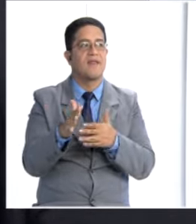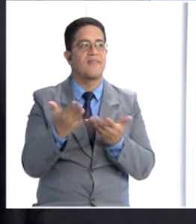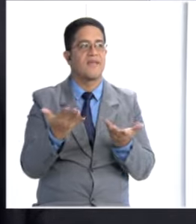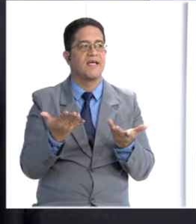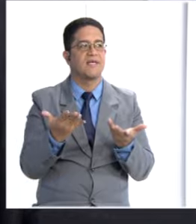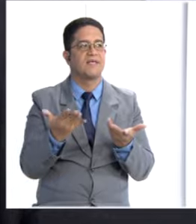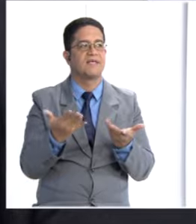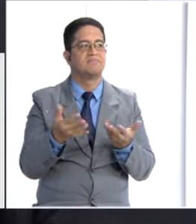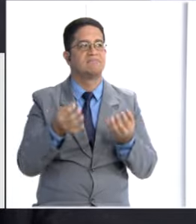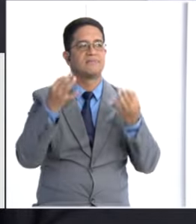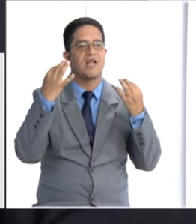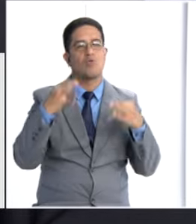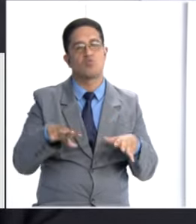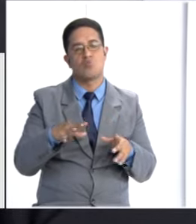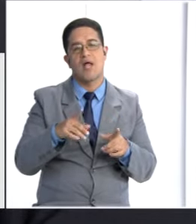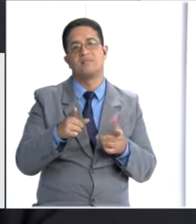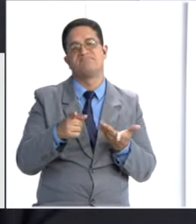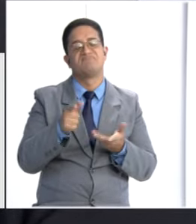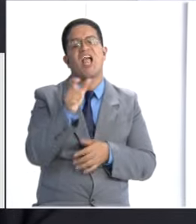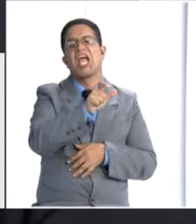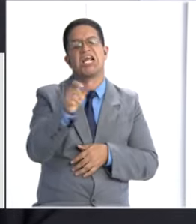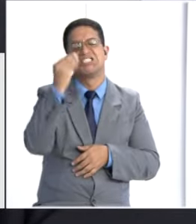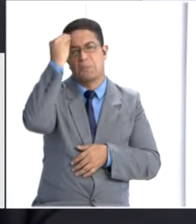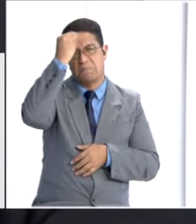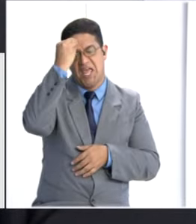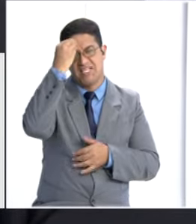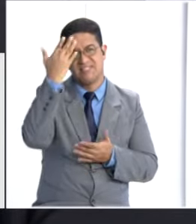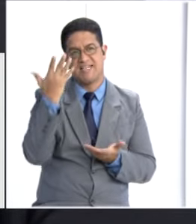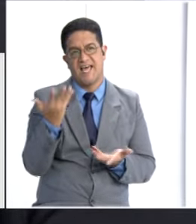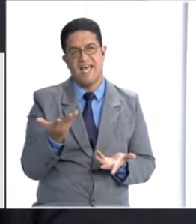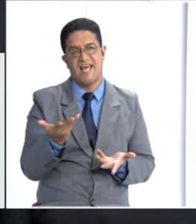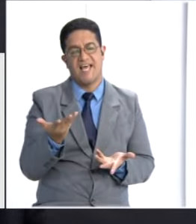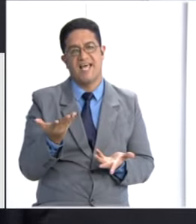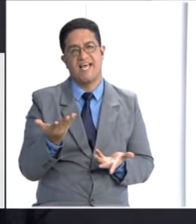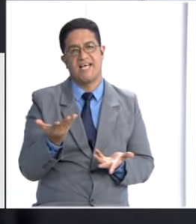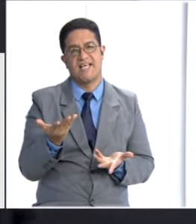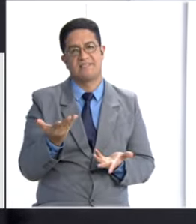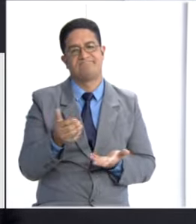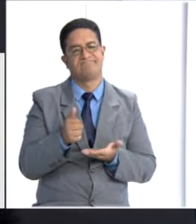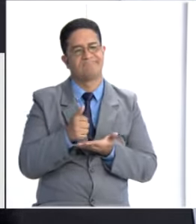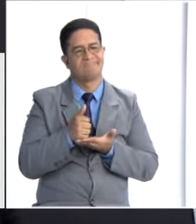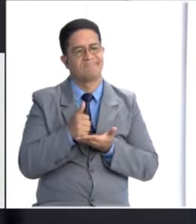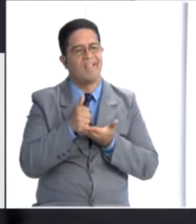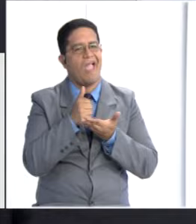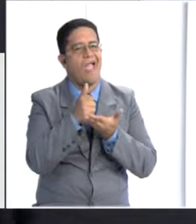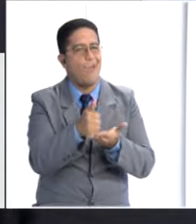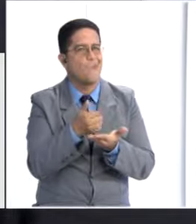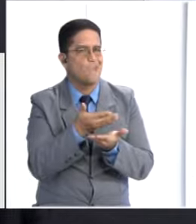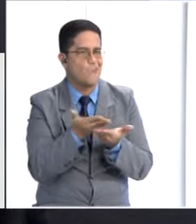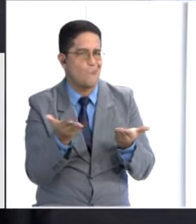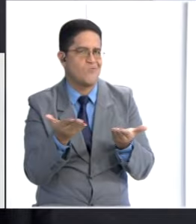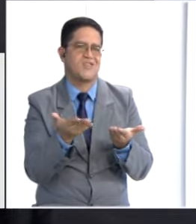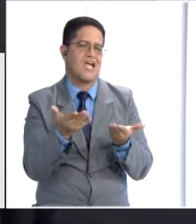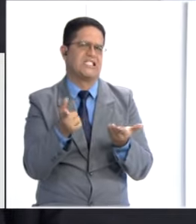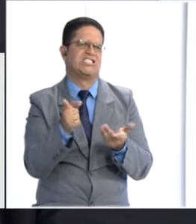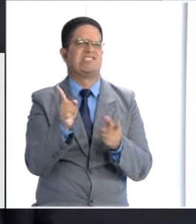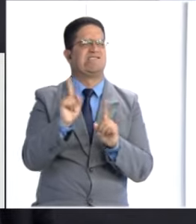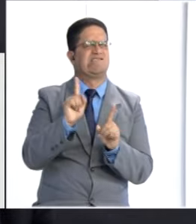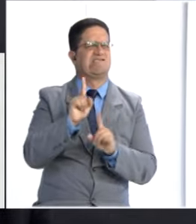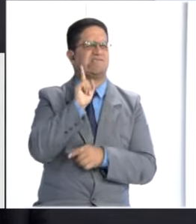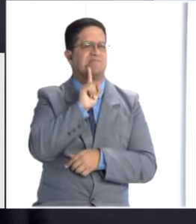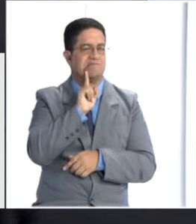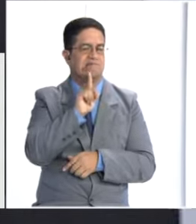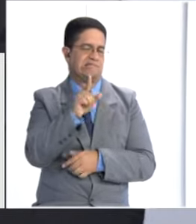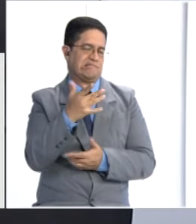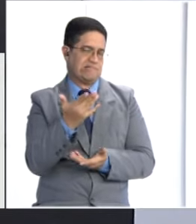Muchas veces pues, es estigmatizado el uso y la ayuda que puede tener esto para el cuerpo humano. Y si bien es